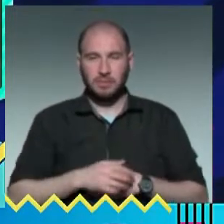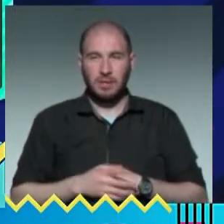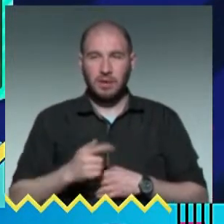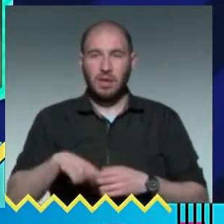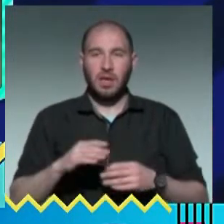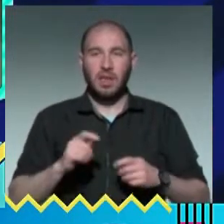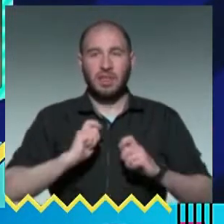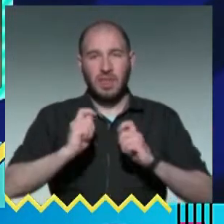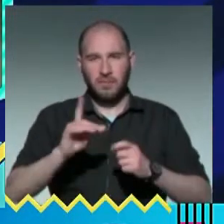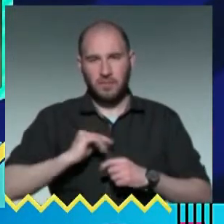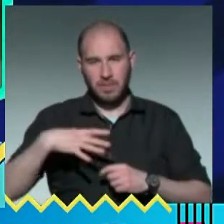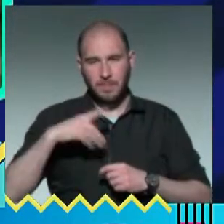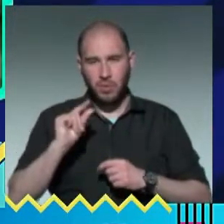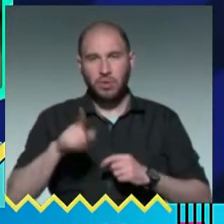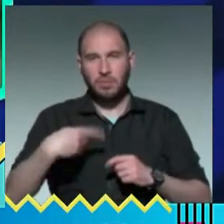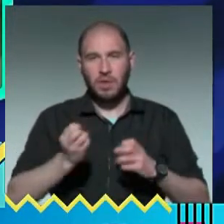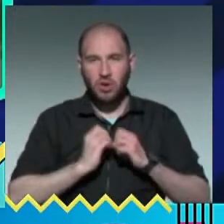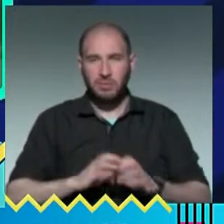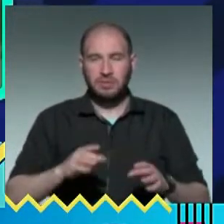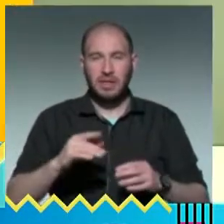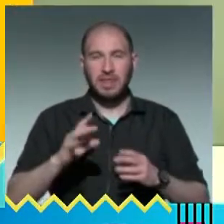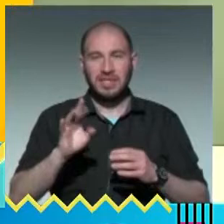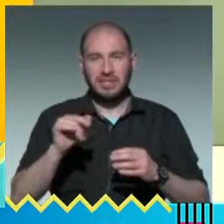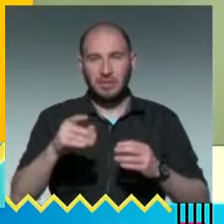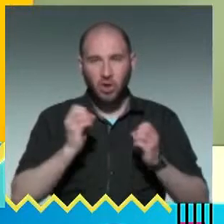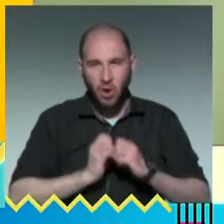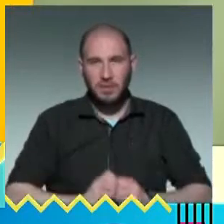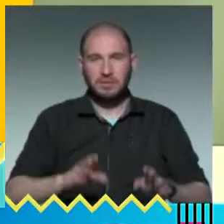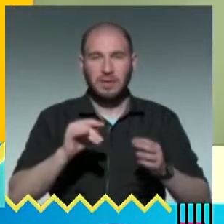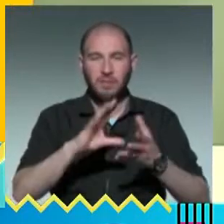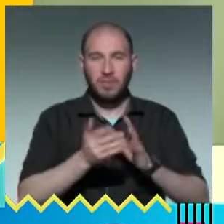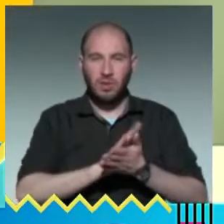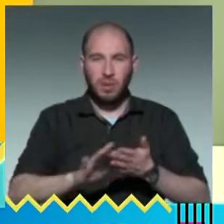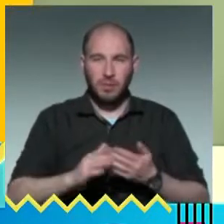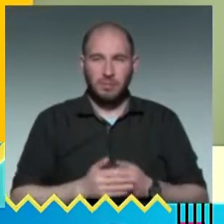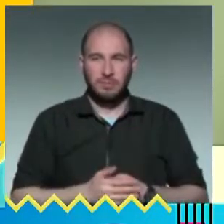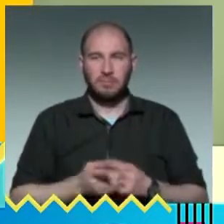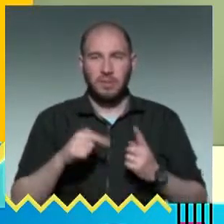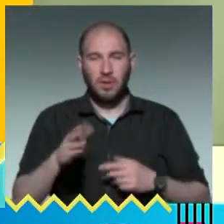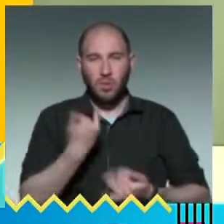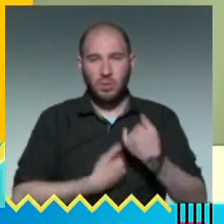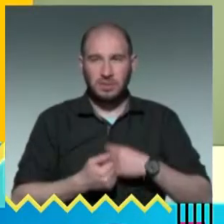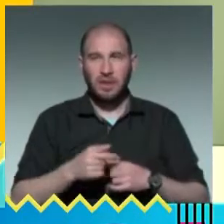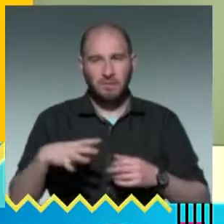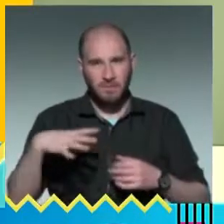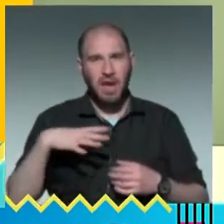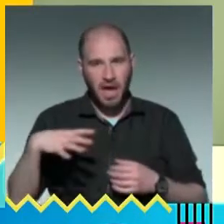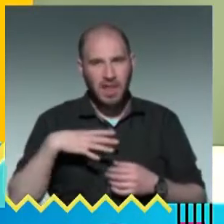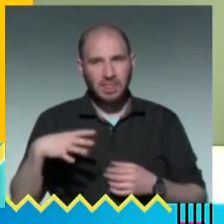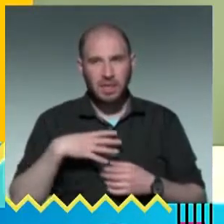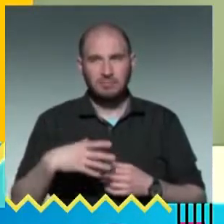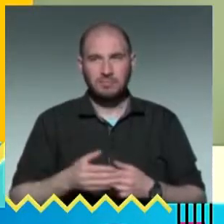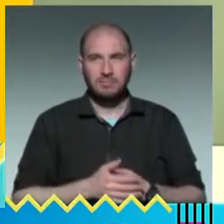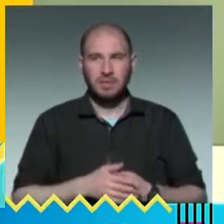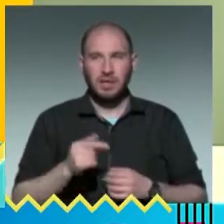Esperamos poder adjudicar dentro de poco para poder empezar a fin de año ya a aplicar este nuevo sistema, pero bueno, como te decía, da mucha tela para cortar y por